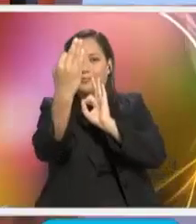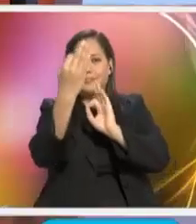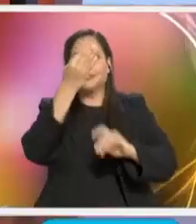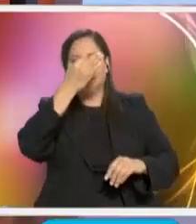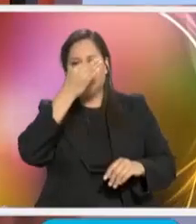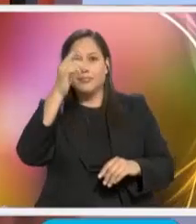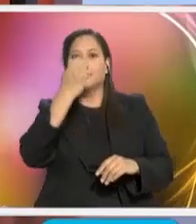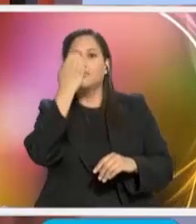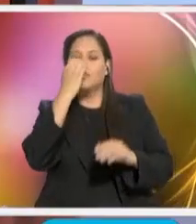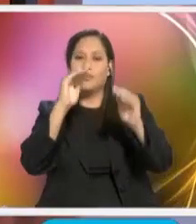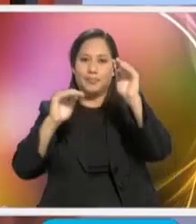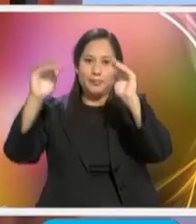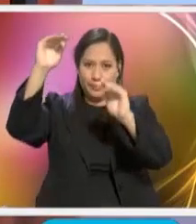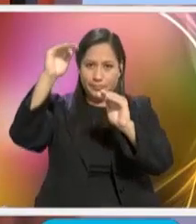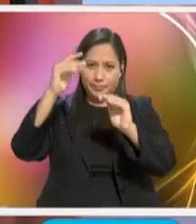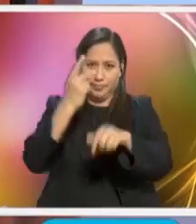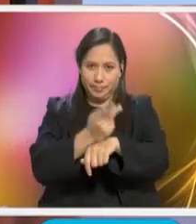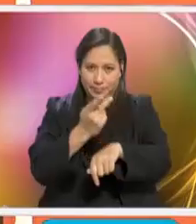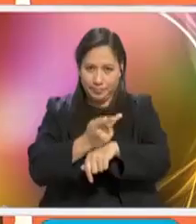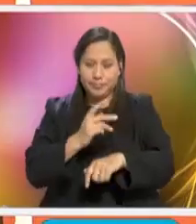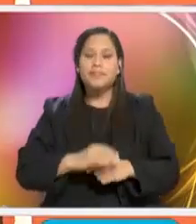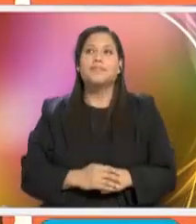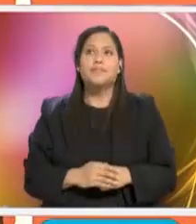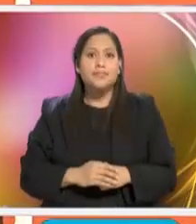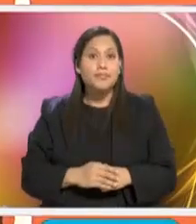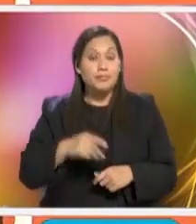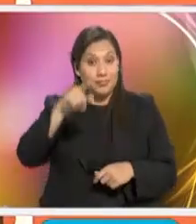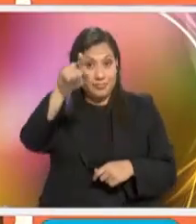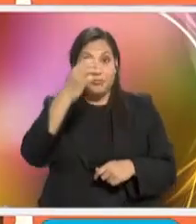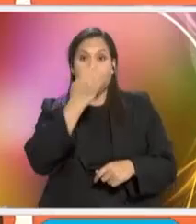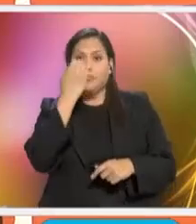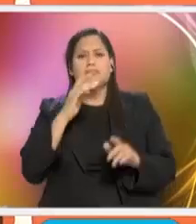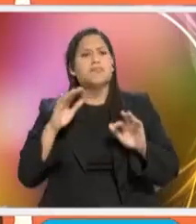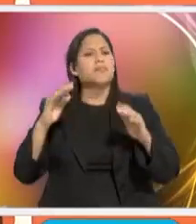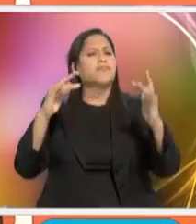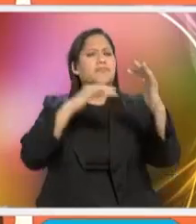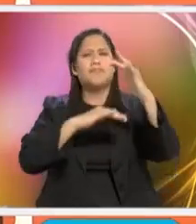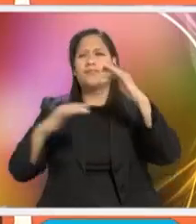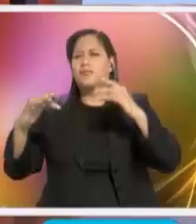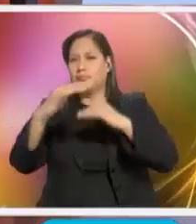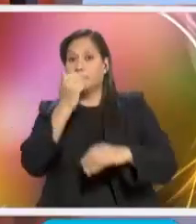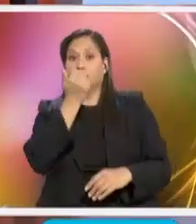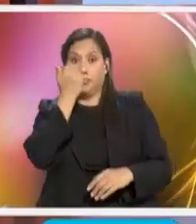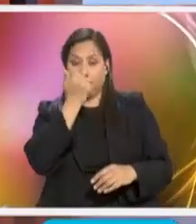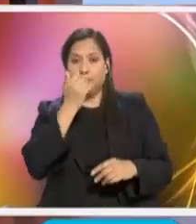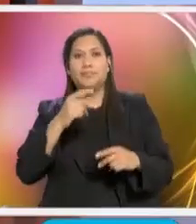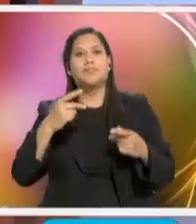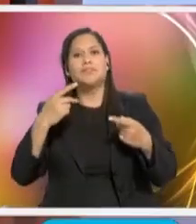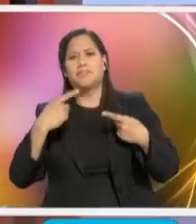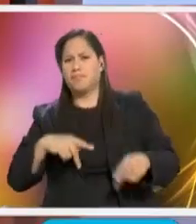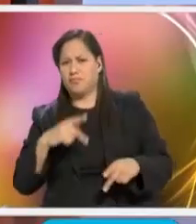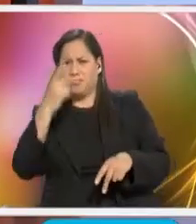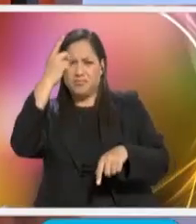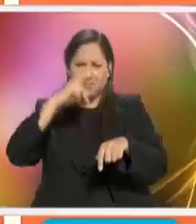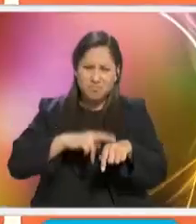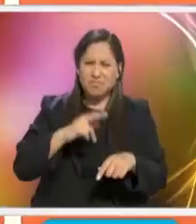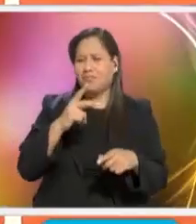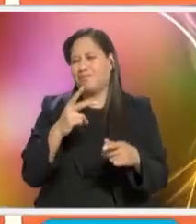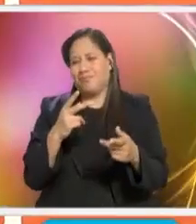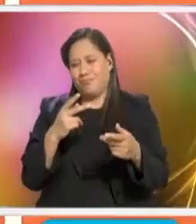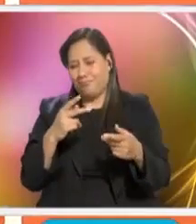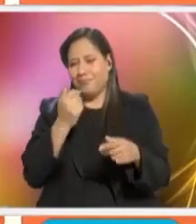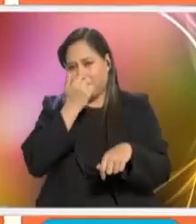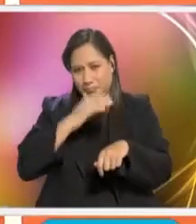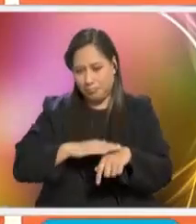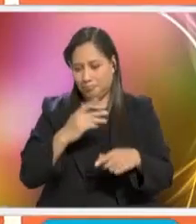de educación superior. Esta escuela pues tiene muchísima afluencia de alumnos y del mismo personal. Sí. Entonces,